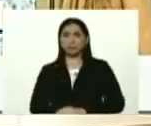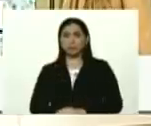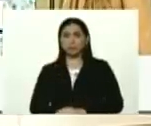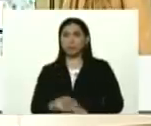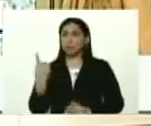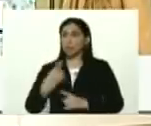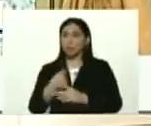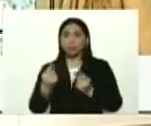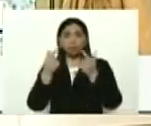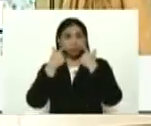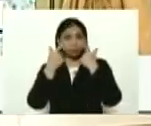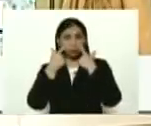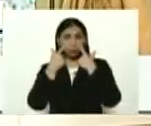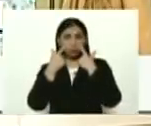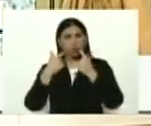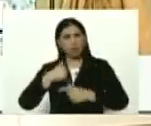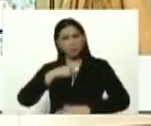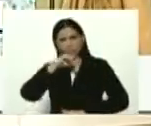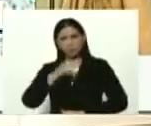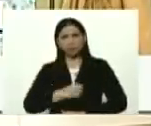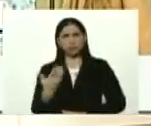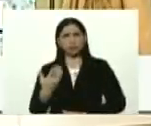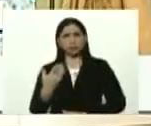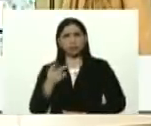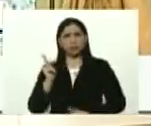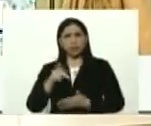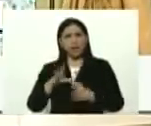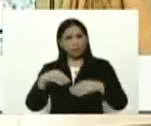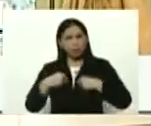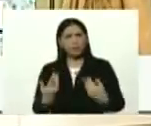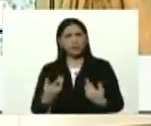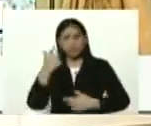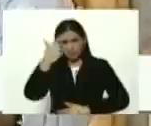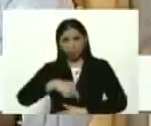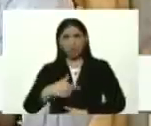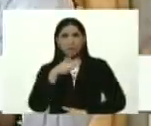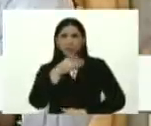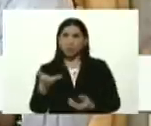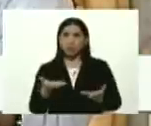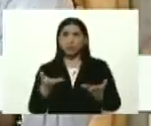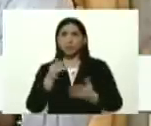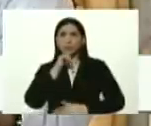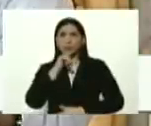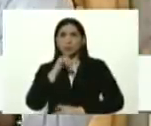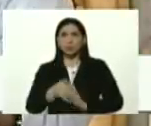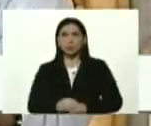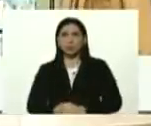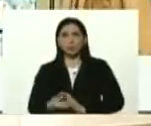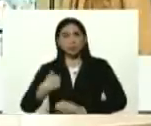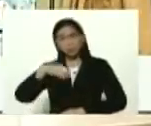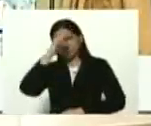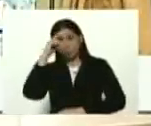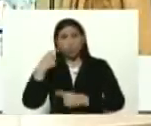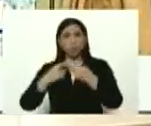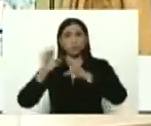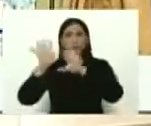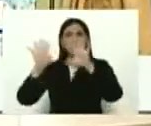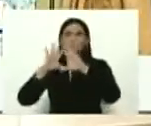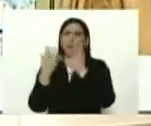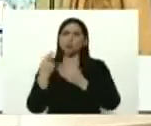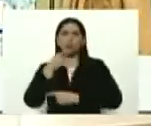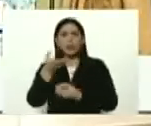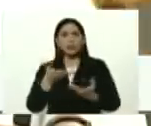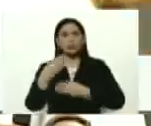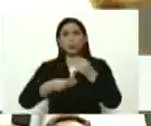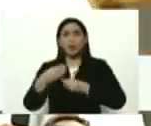Tenemos que estar mosca. Por eso a mí me gusta asumir personalmente esto, Aristóbulo. Asia. Yo no sé si en otro país del mundo esto lo hacen,